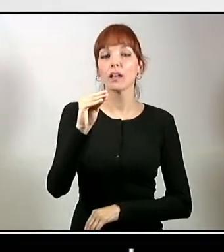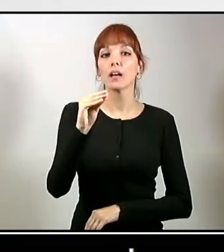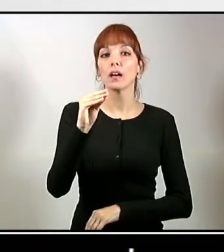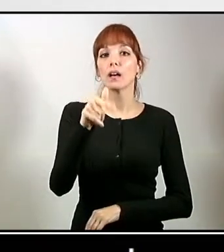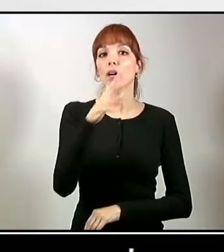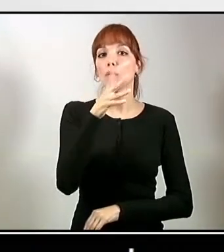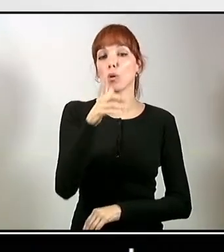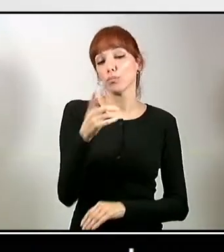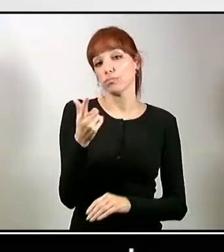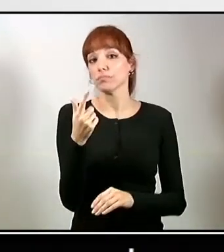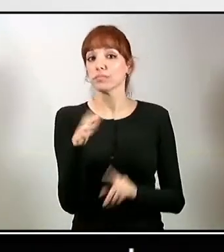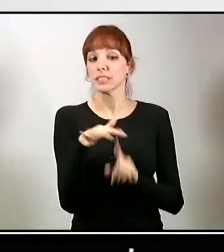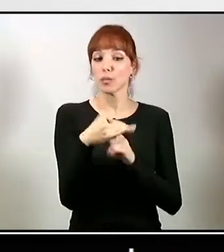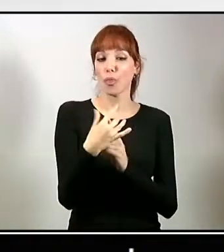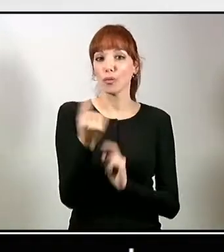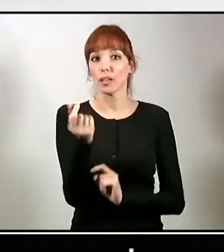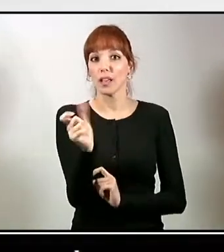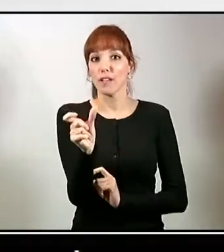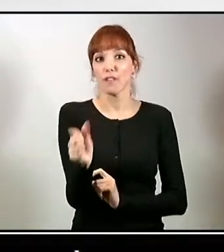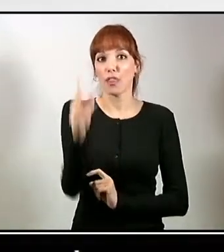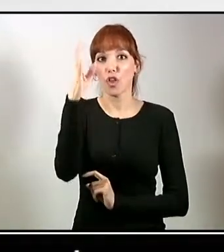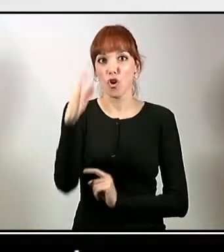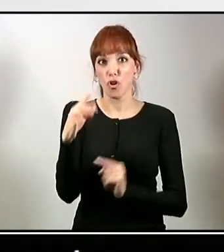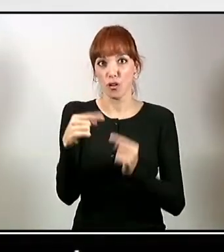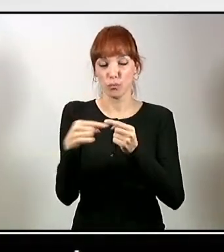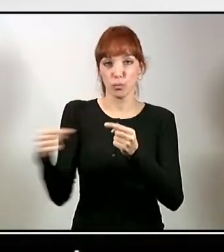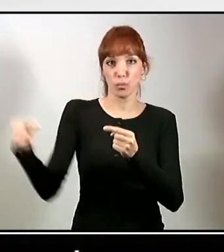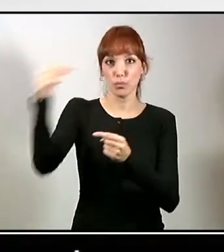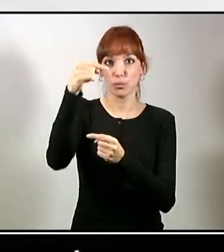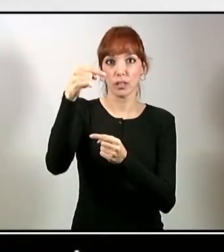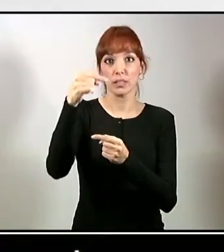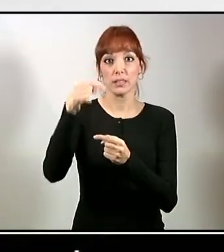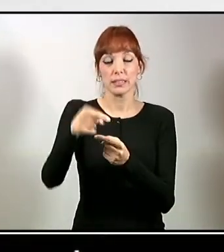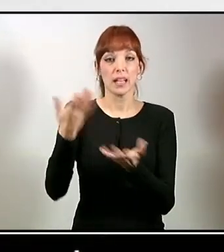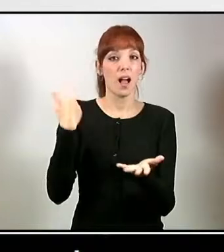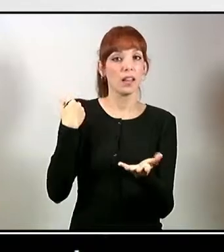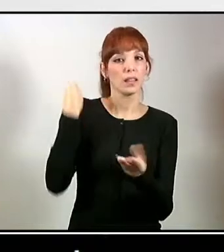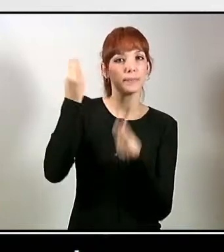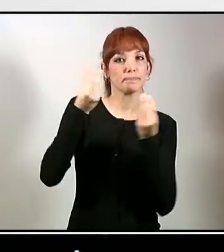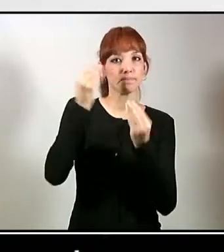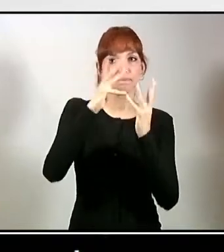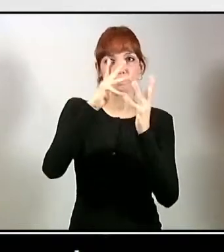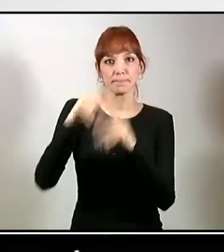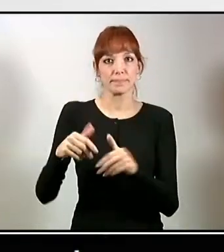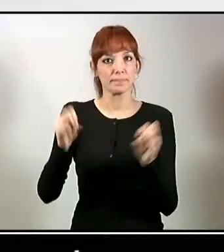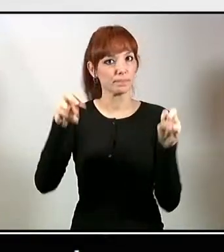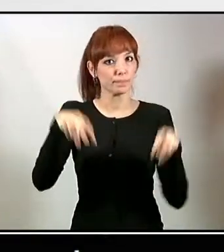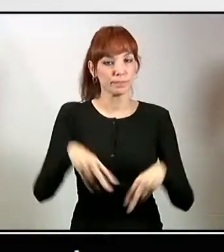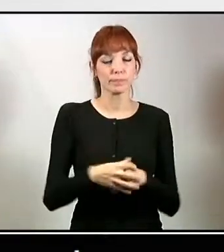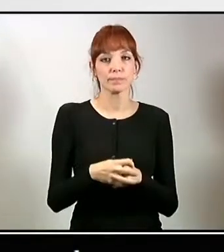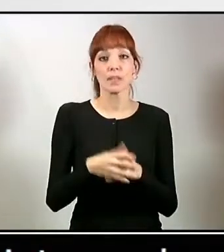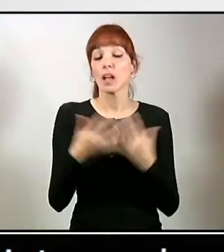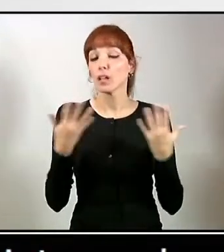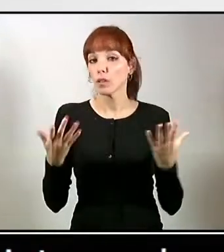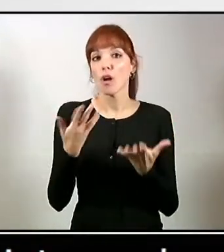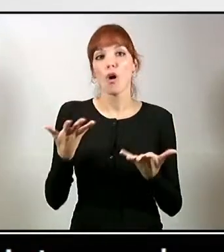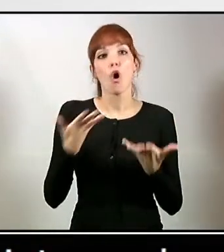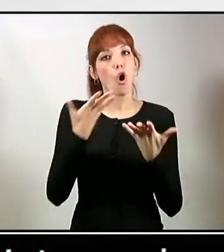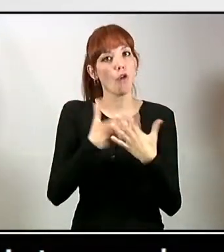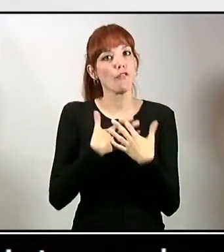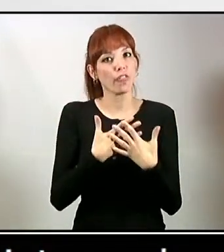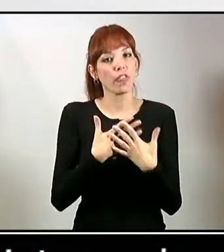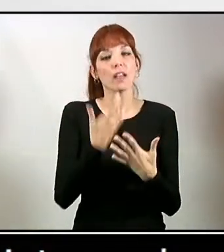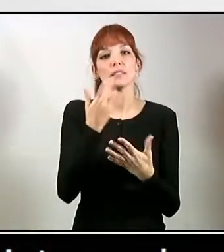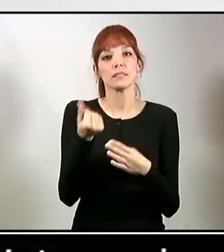la inflación y que no estaba prevista en los presupuestos de las diversas administraciones, por lo que se ofreció